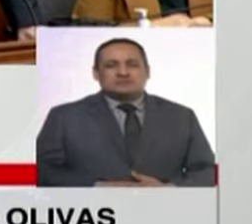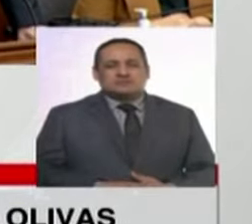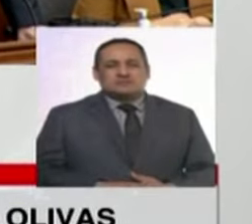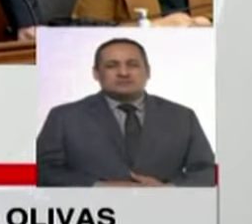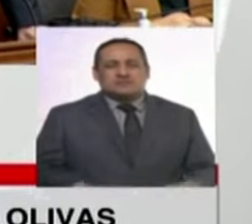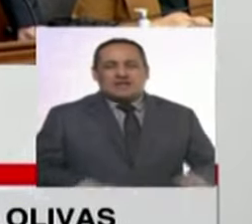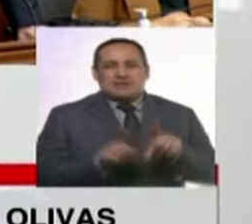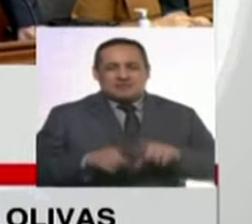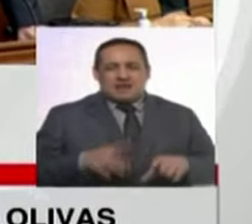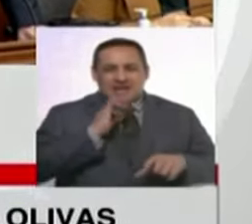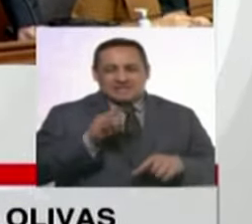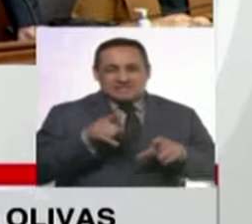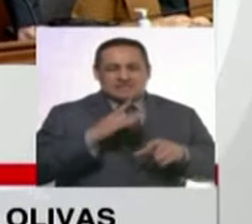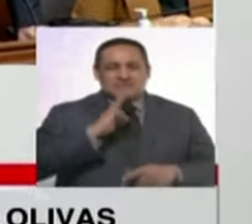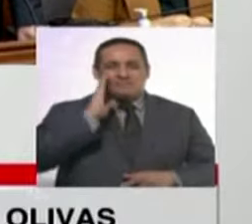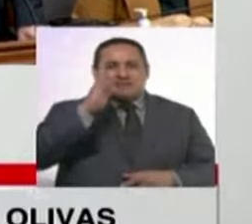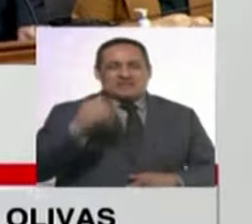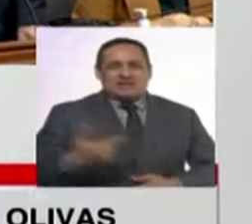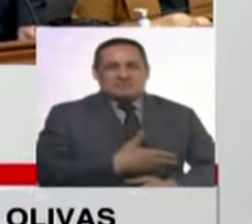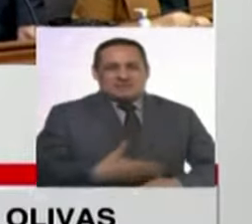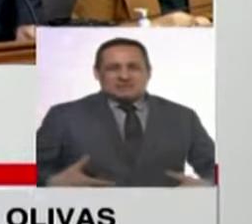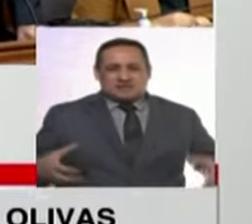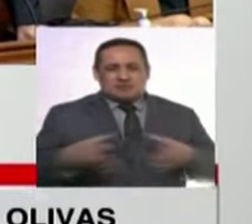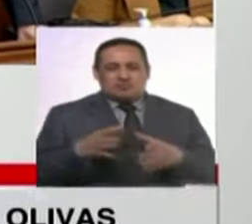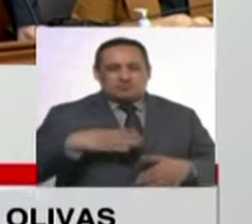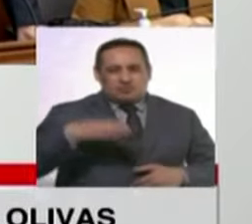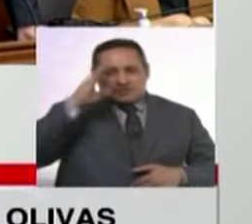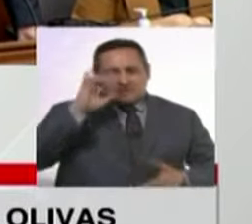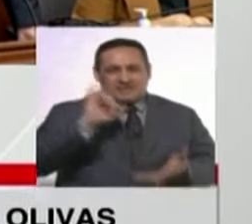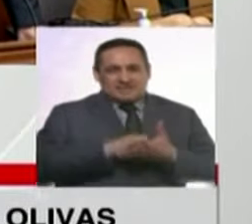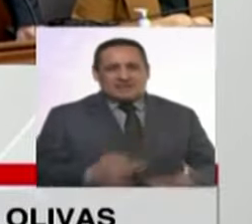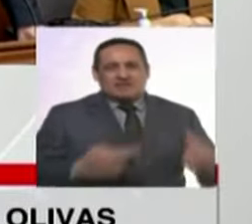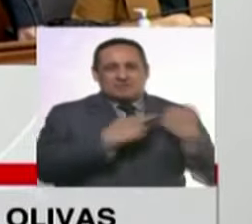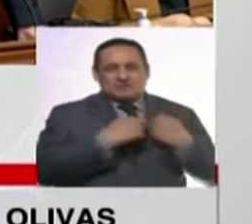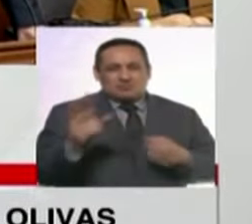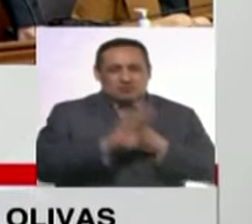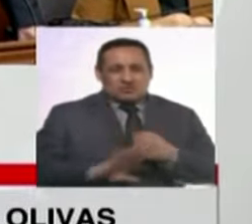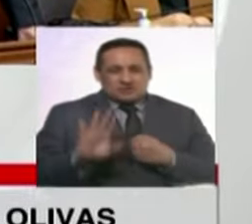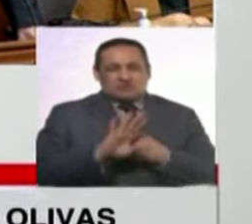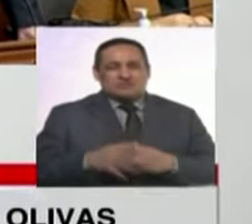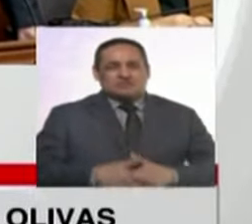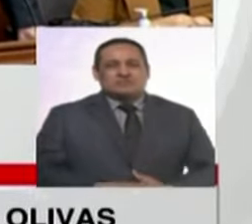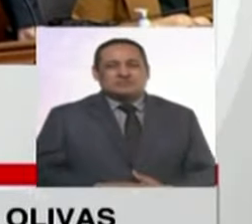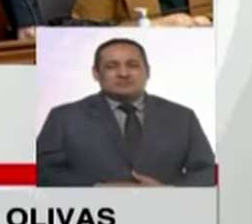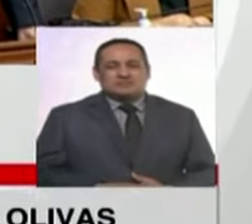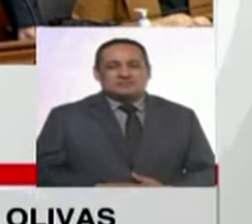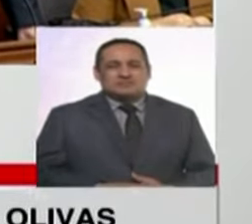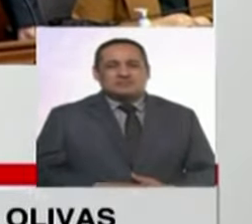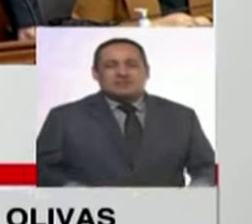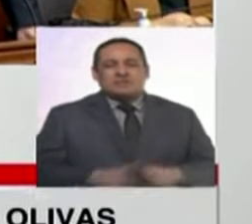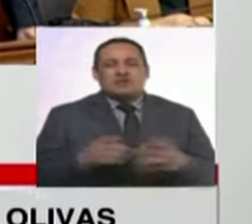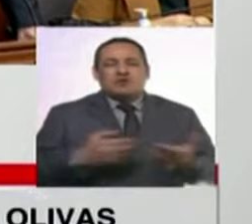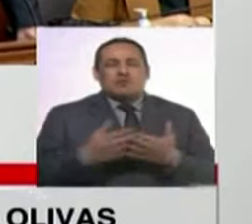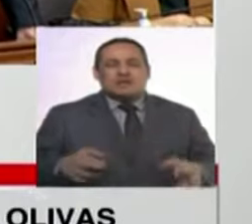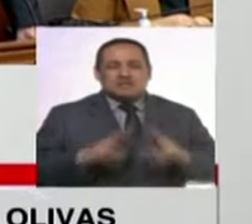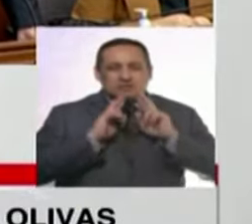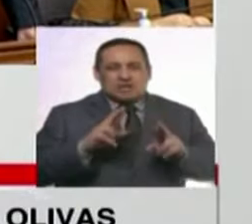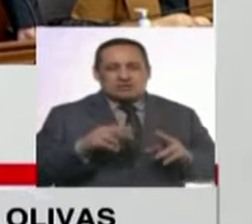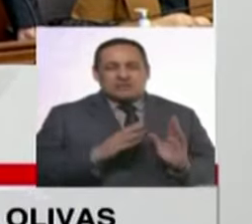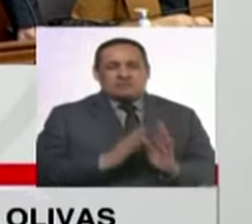así trata el presidente a los policías que se encargan de su protección Cuál es el resultado